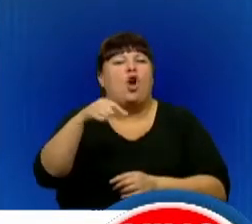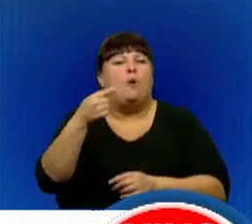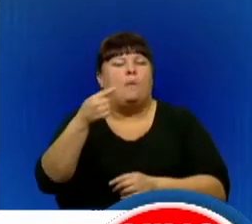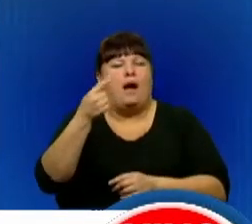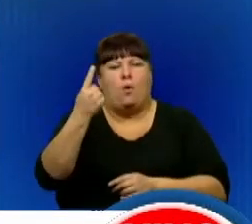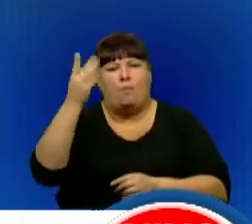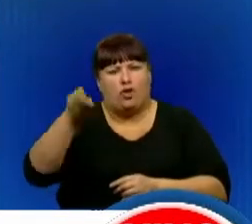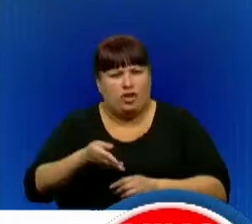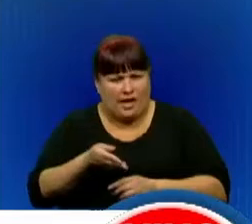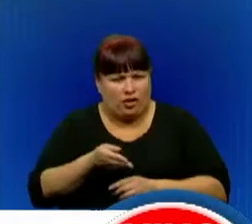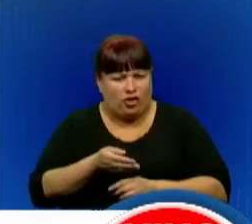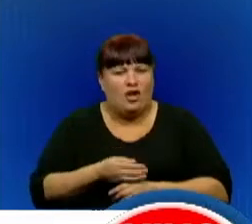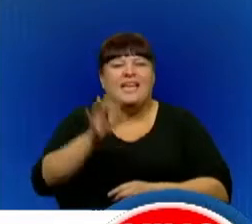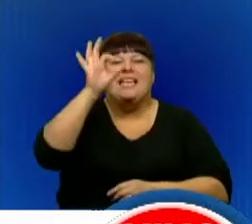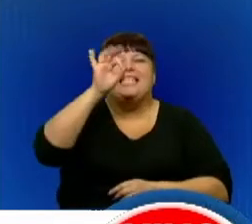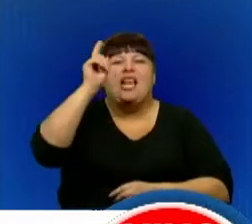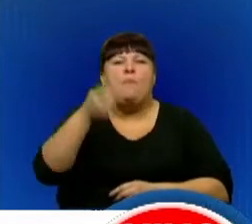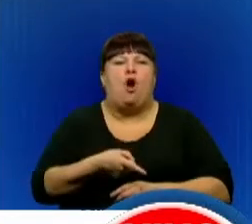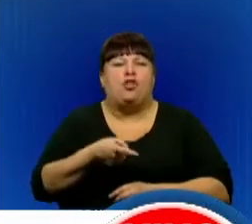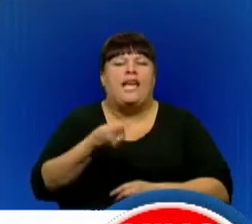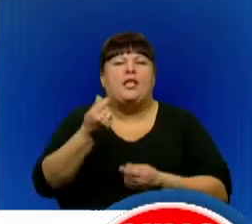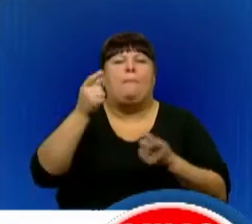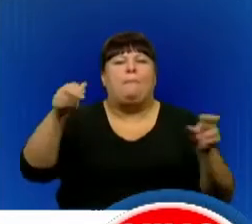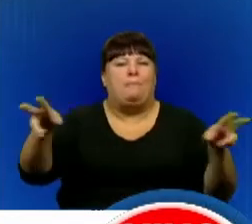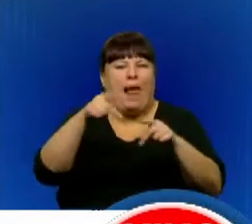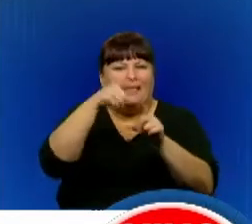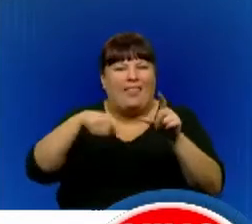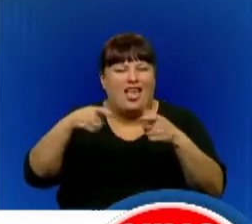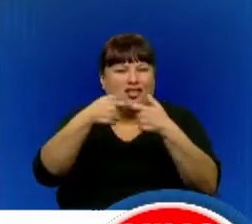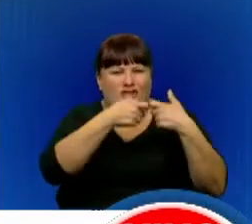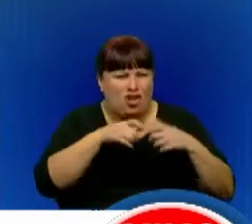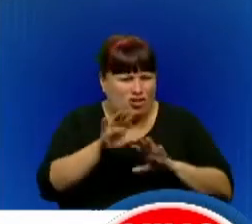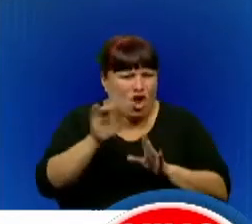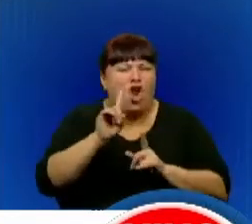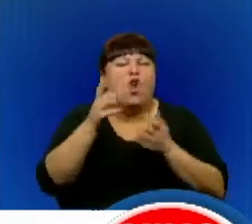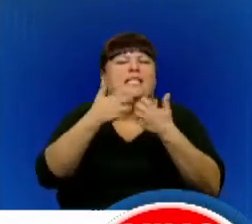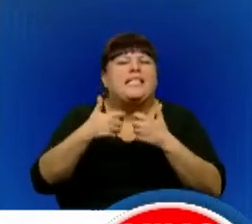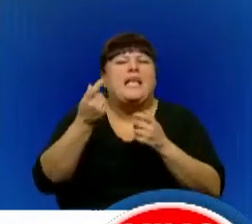41,5%, presidente. 0% a la distribución de dividendos. Esto no es un